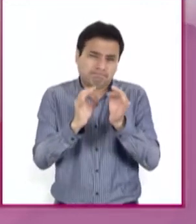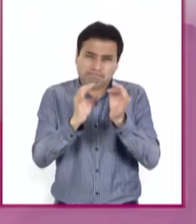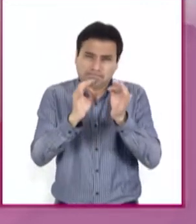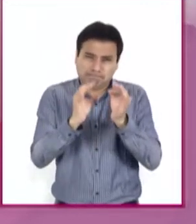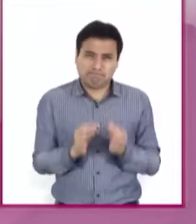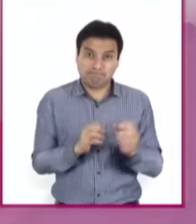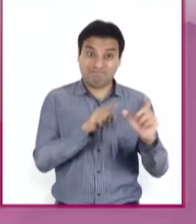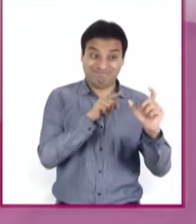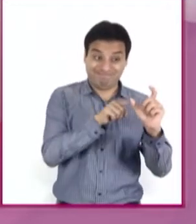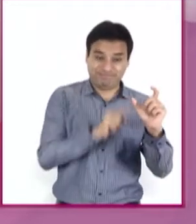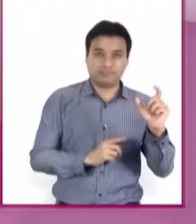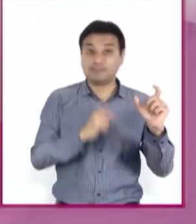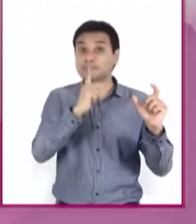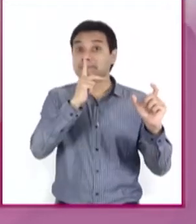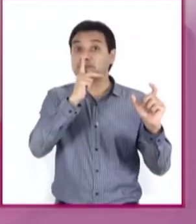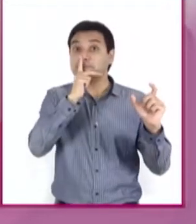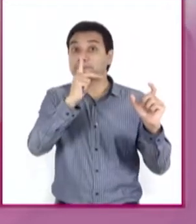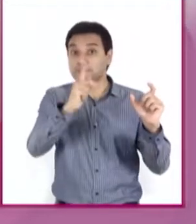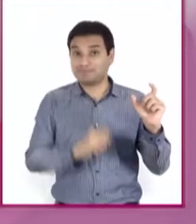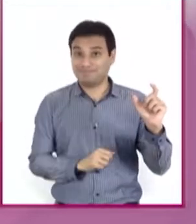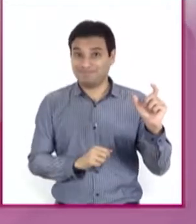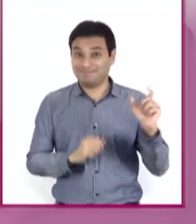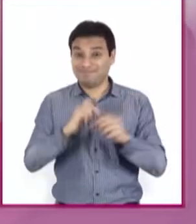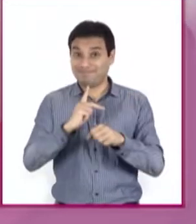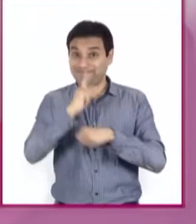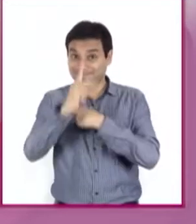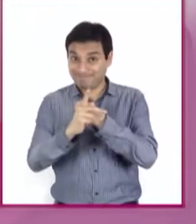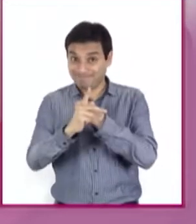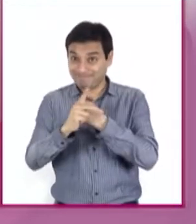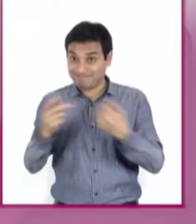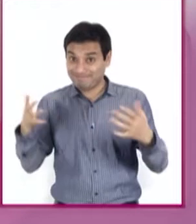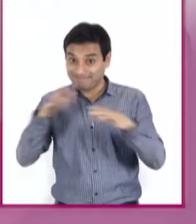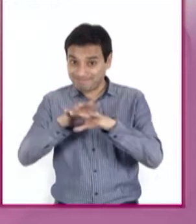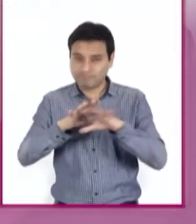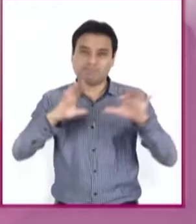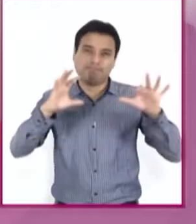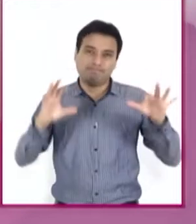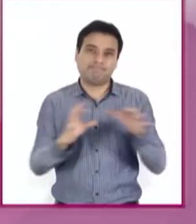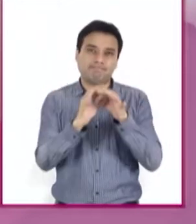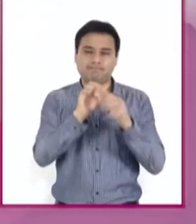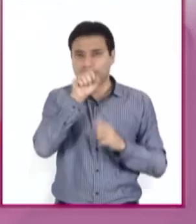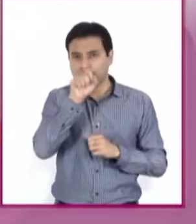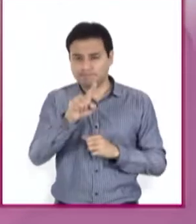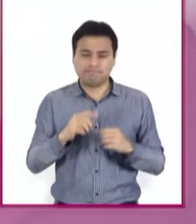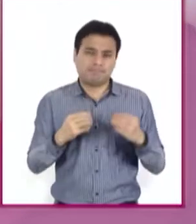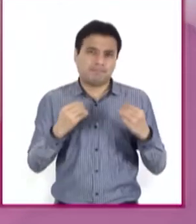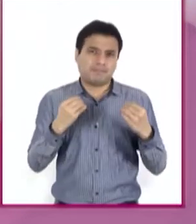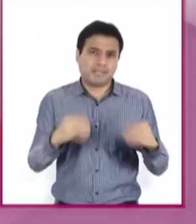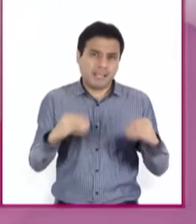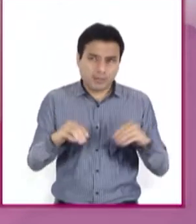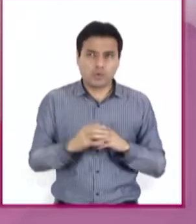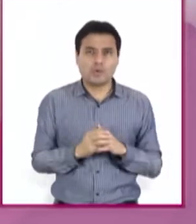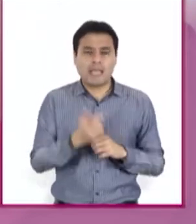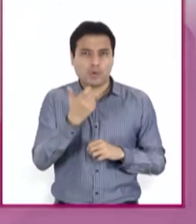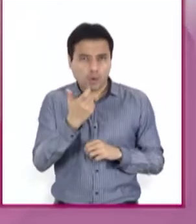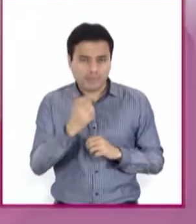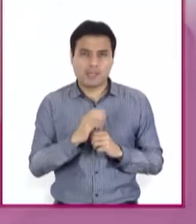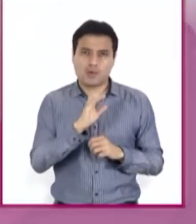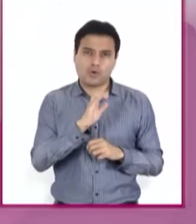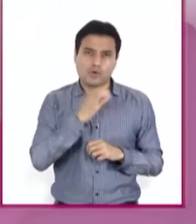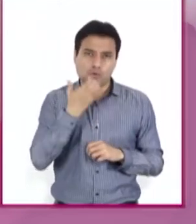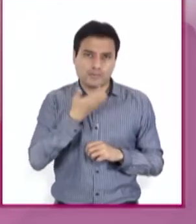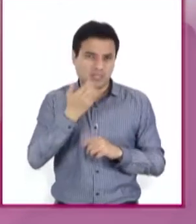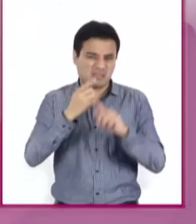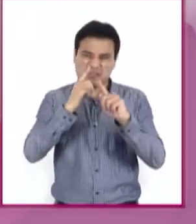relación con la palabra integración de países, regiones, mercados, economías, costumbres,